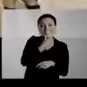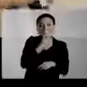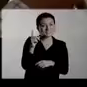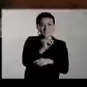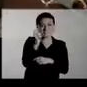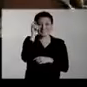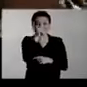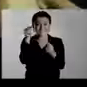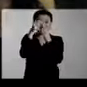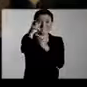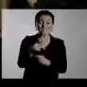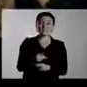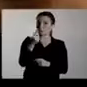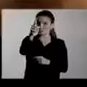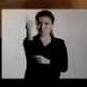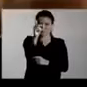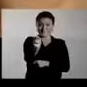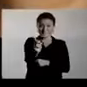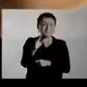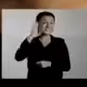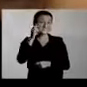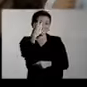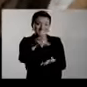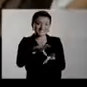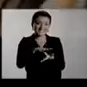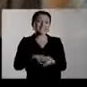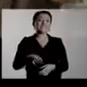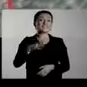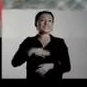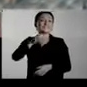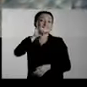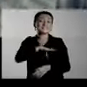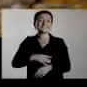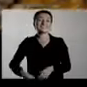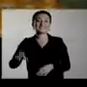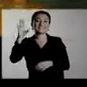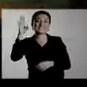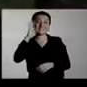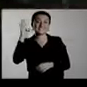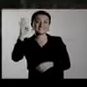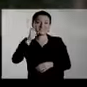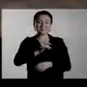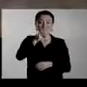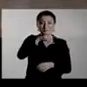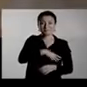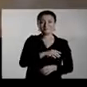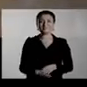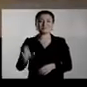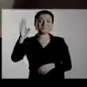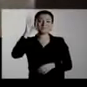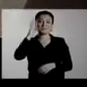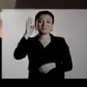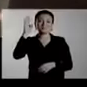Solo no me mientas, no me rompa el corazón. Sé que no es fácil, difícil tu misión, pero no estás sola, escucha tu nación.